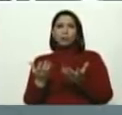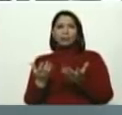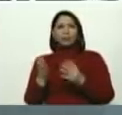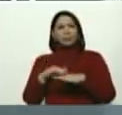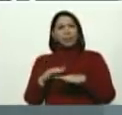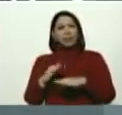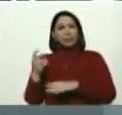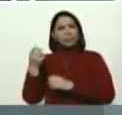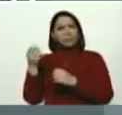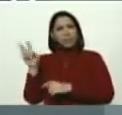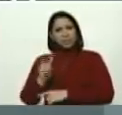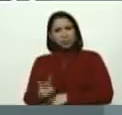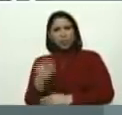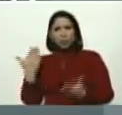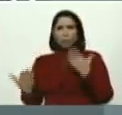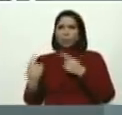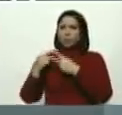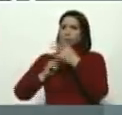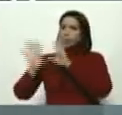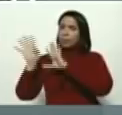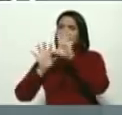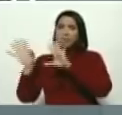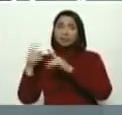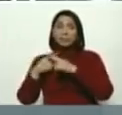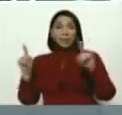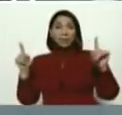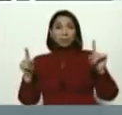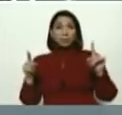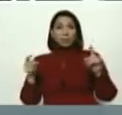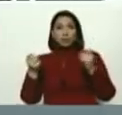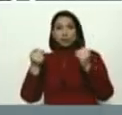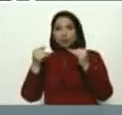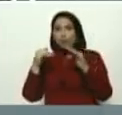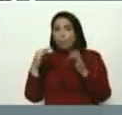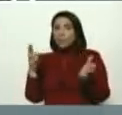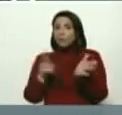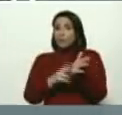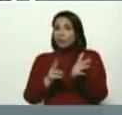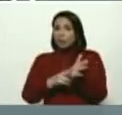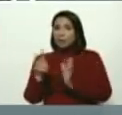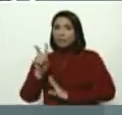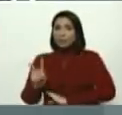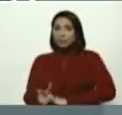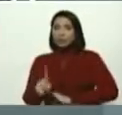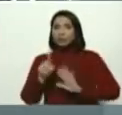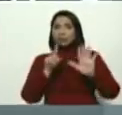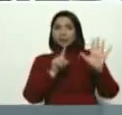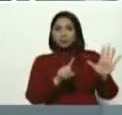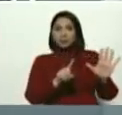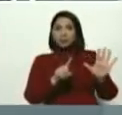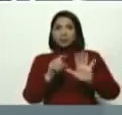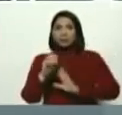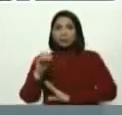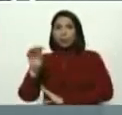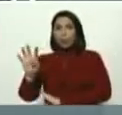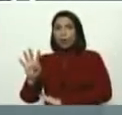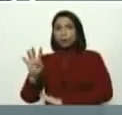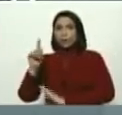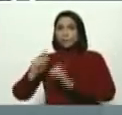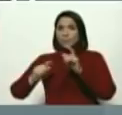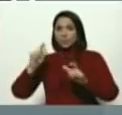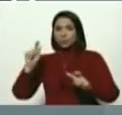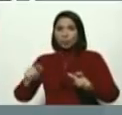Venezuela, en comparación con los demás países, pero el número verdadero de Venezuela son 604